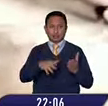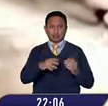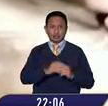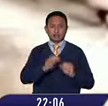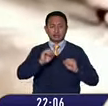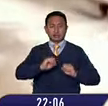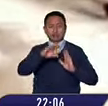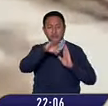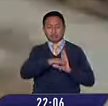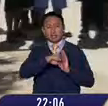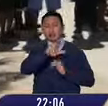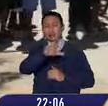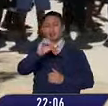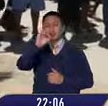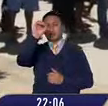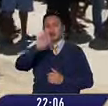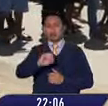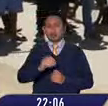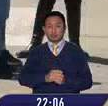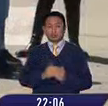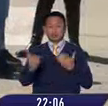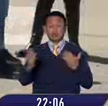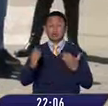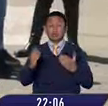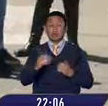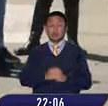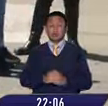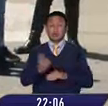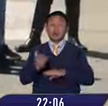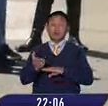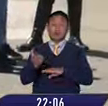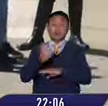se han reducido en un 30% en comparación al mismo periodo del 2022.